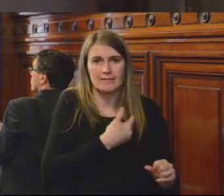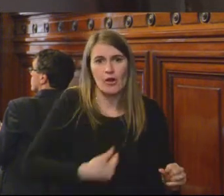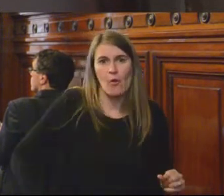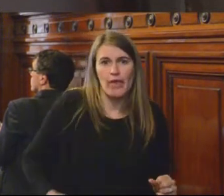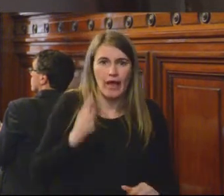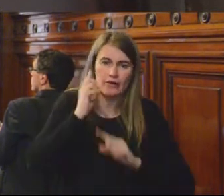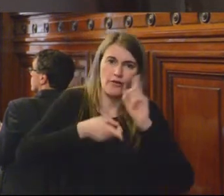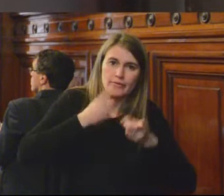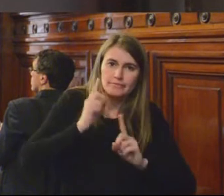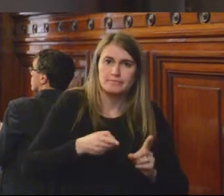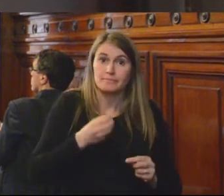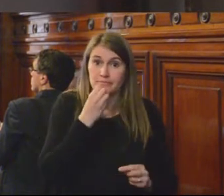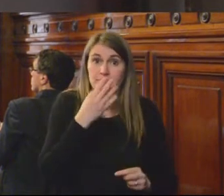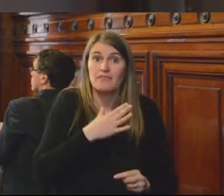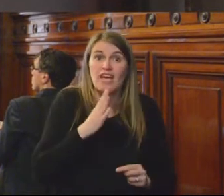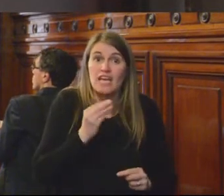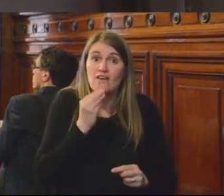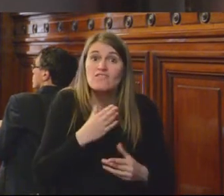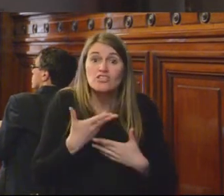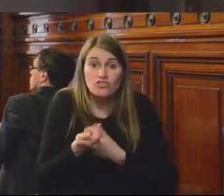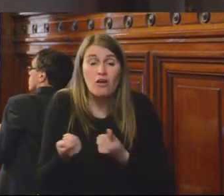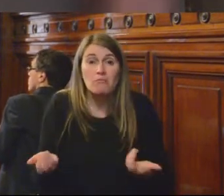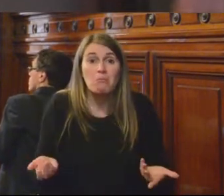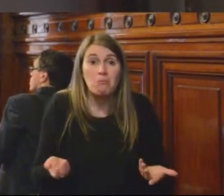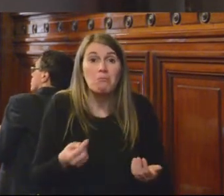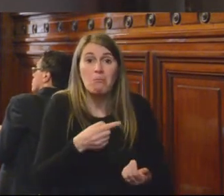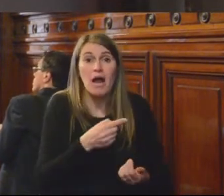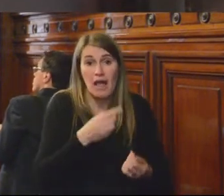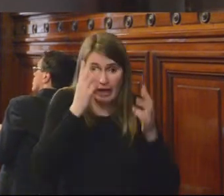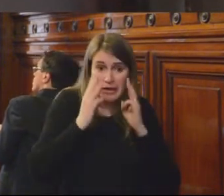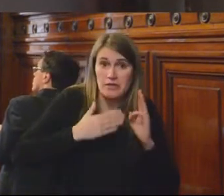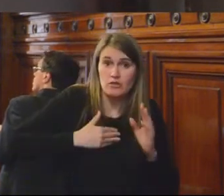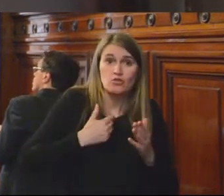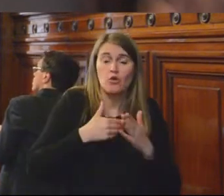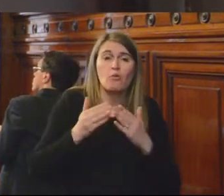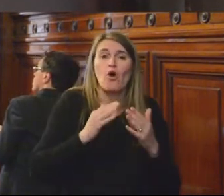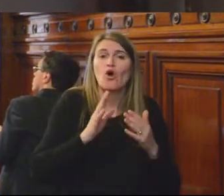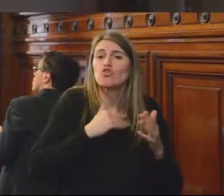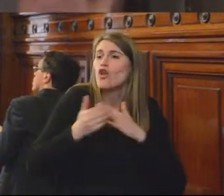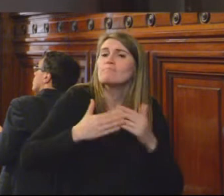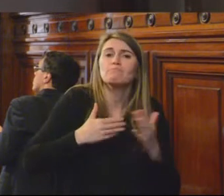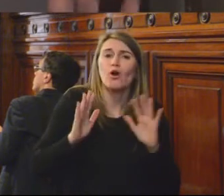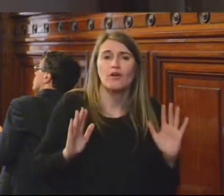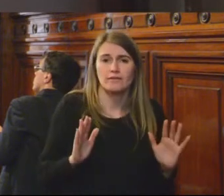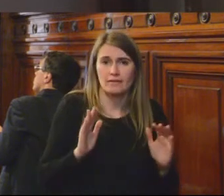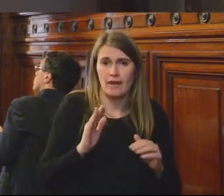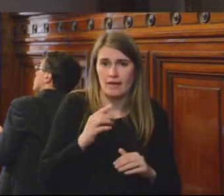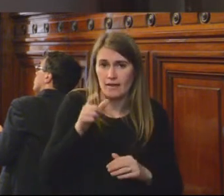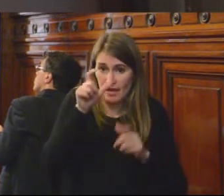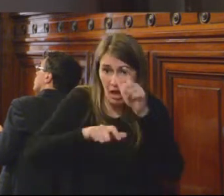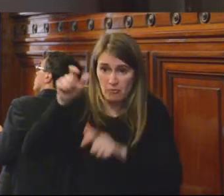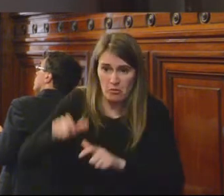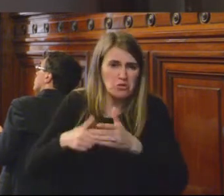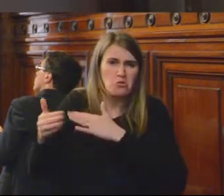beneficio del régimen, quien importa poco su ideología, el régimen, el poder, y no de la población y los